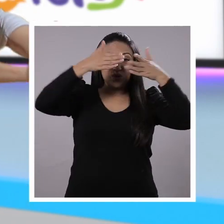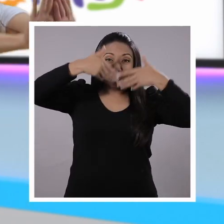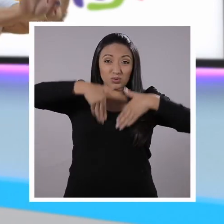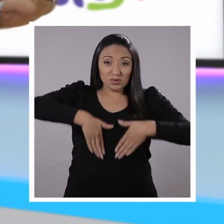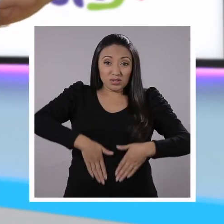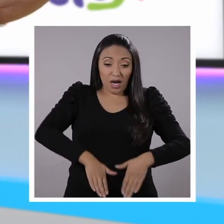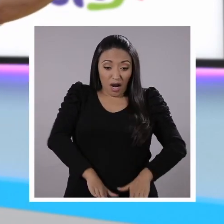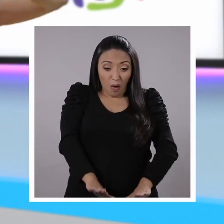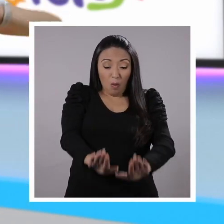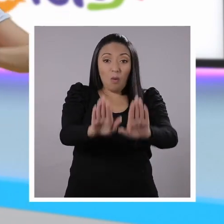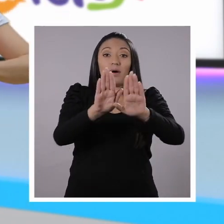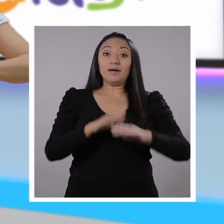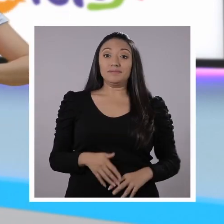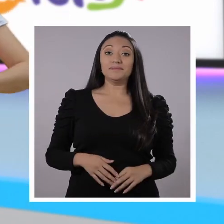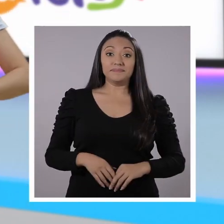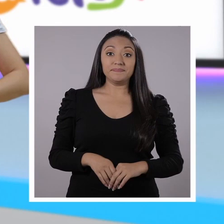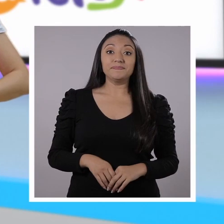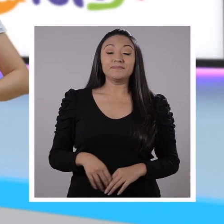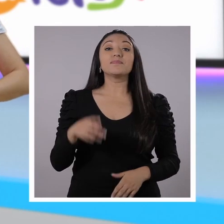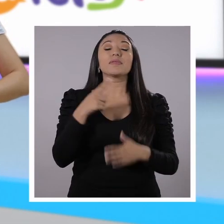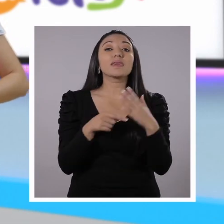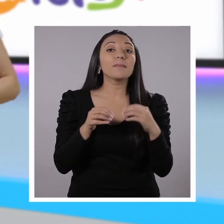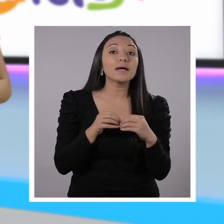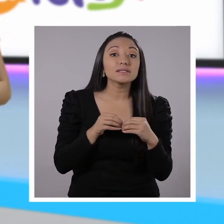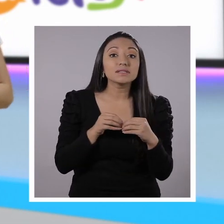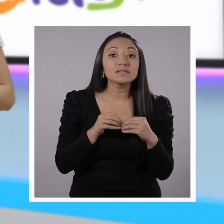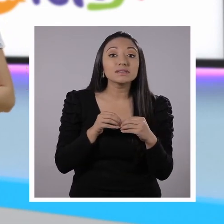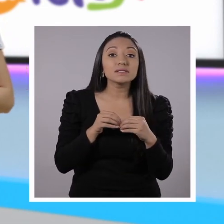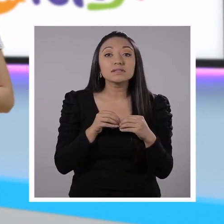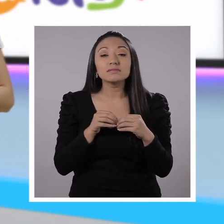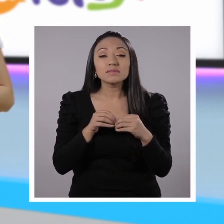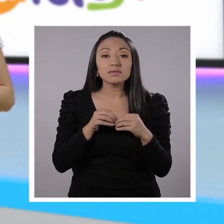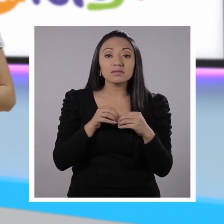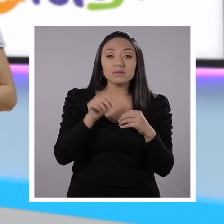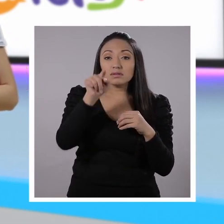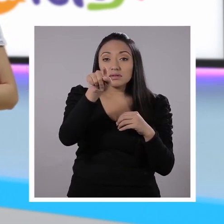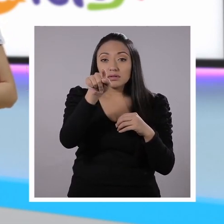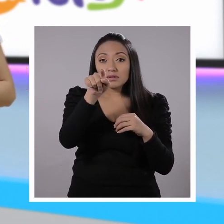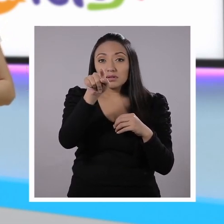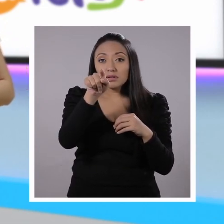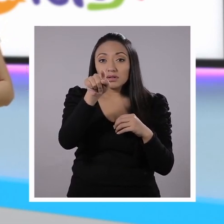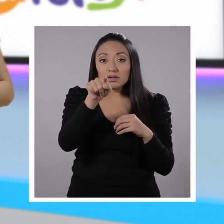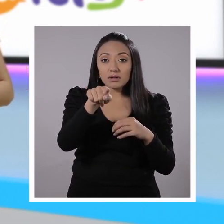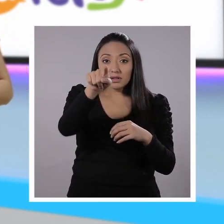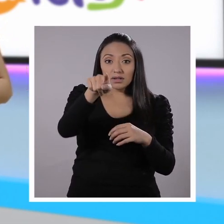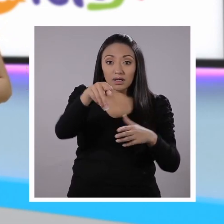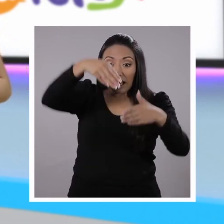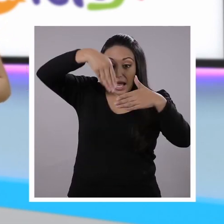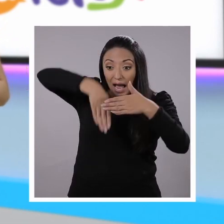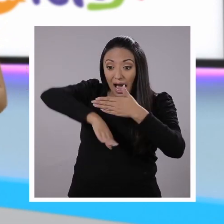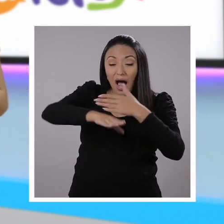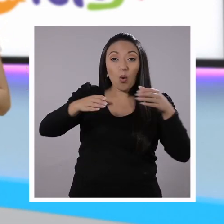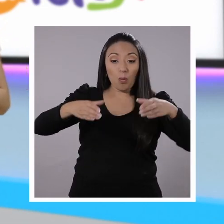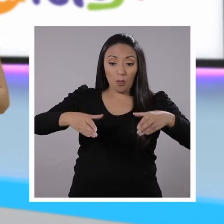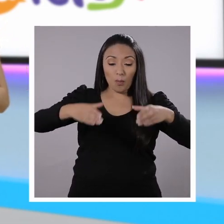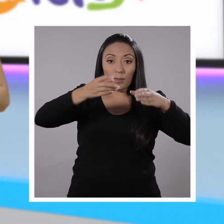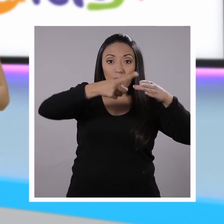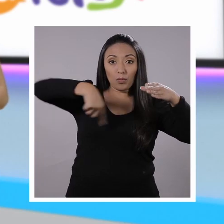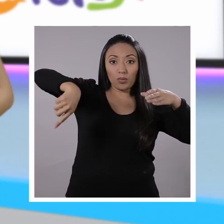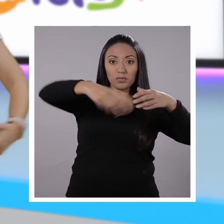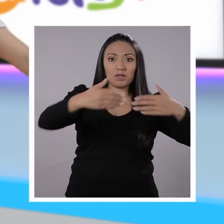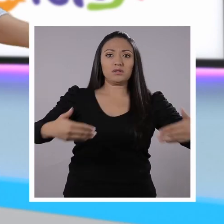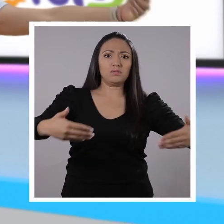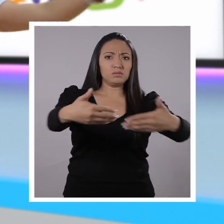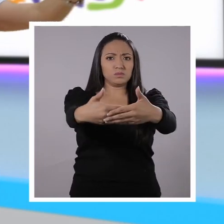para agarrar mucha sopa y poder servir en los platos. Qué rico. Después tenemos un plato hondo. Un plato